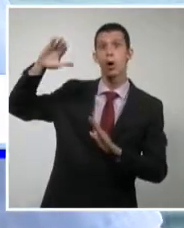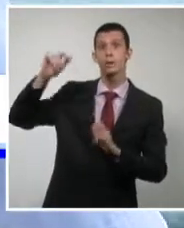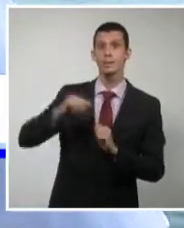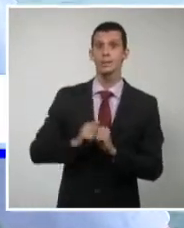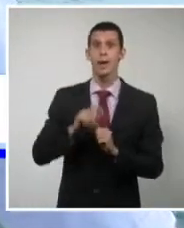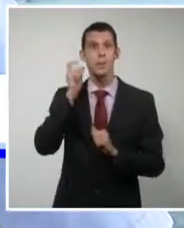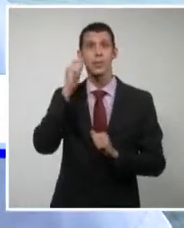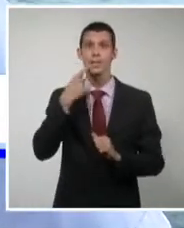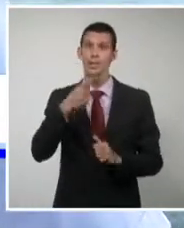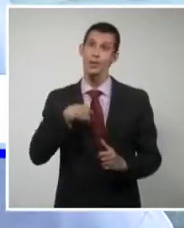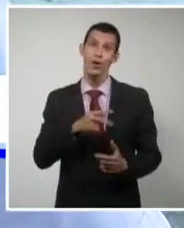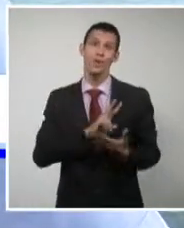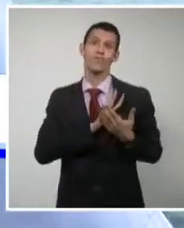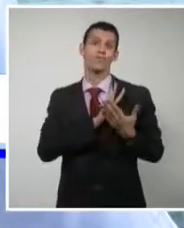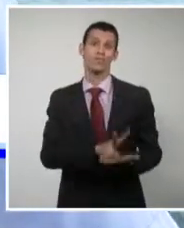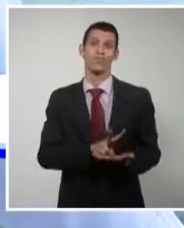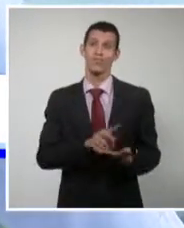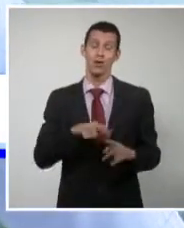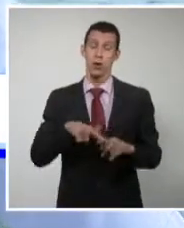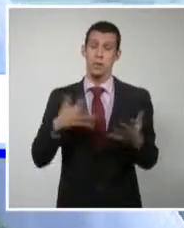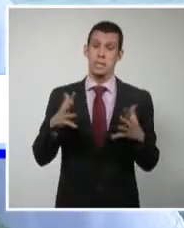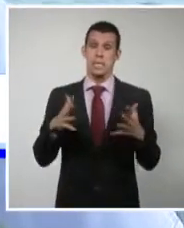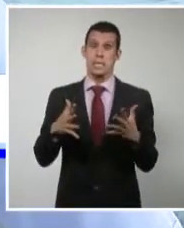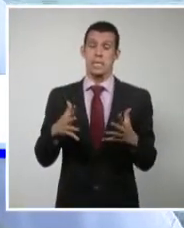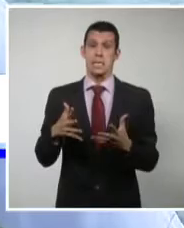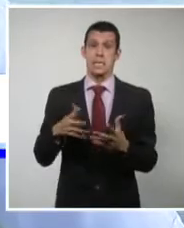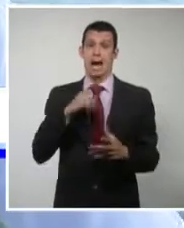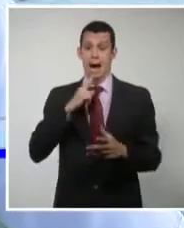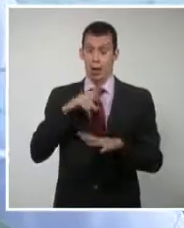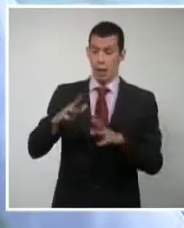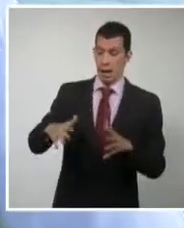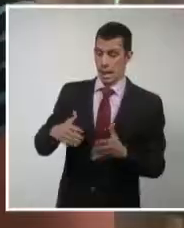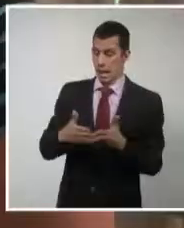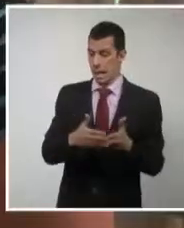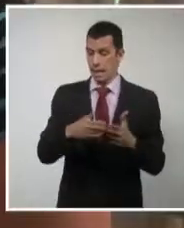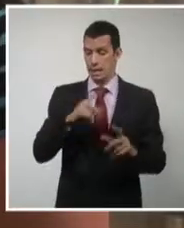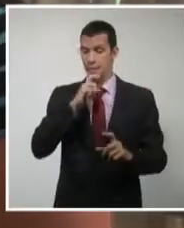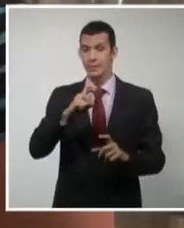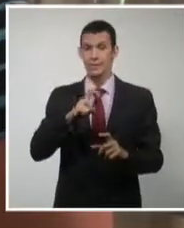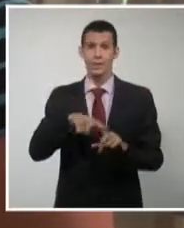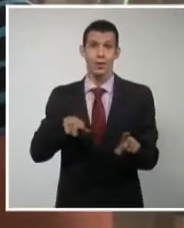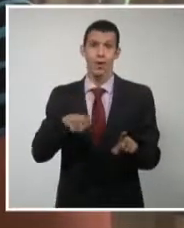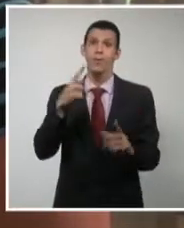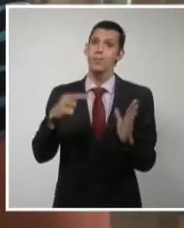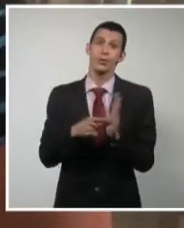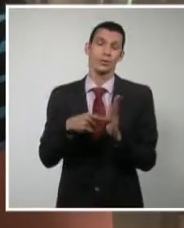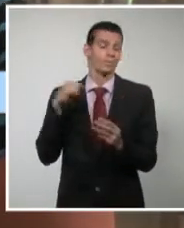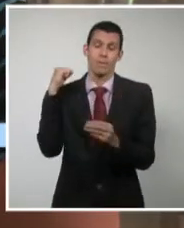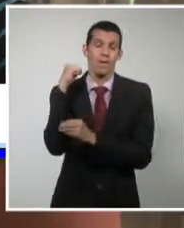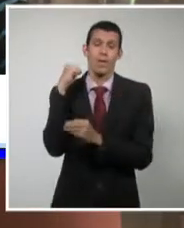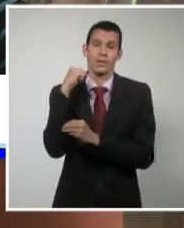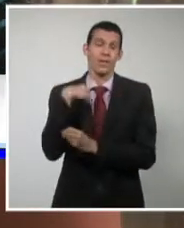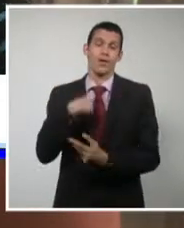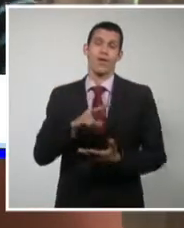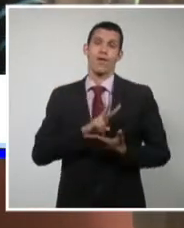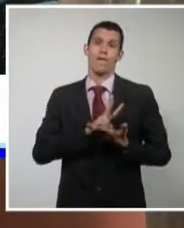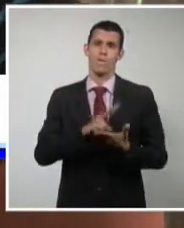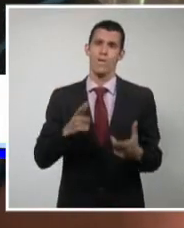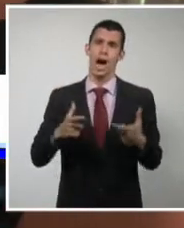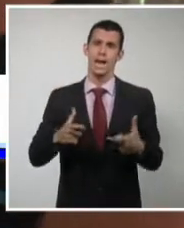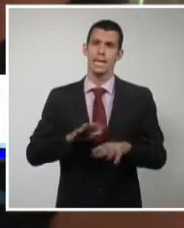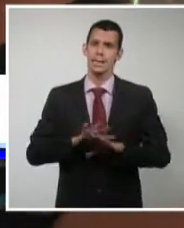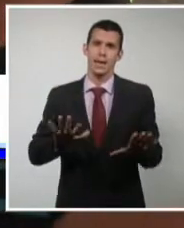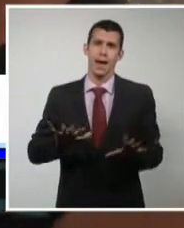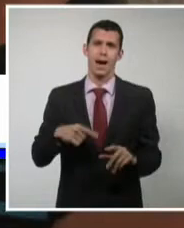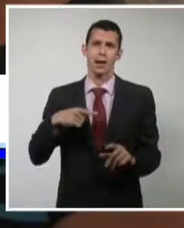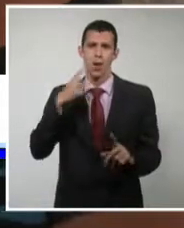pánico. Y nada, valor, fuerza para seguir adelante. El médico se preocupa mucho, hay muchas